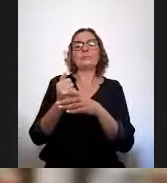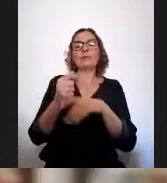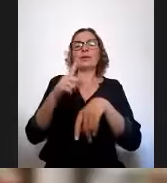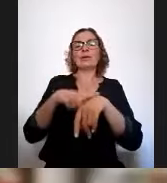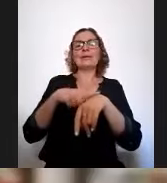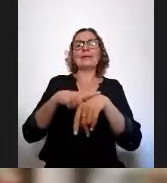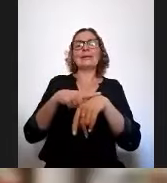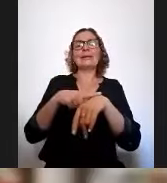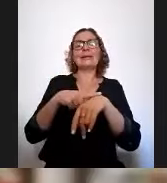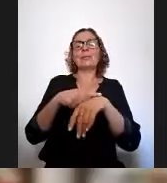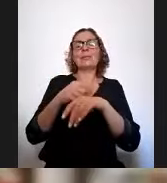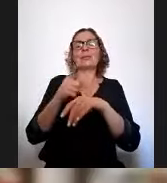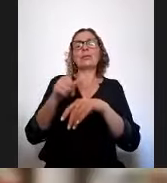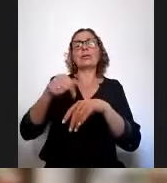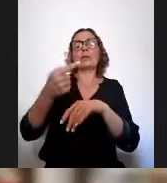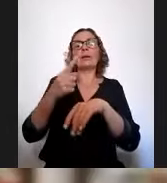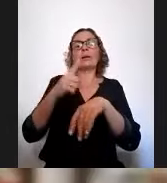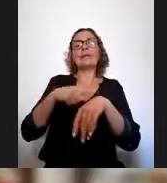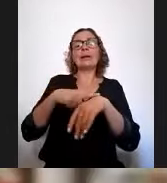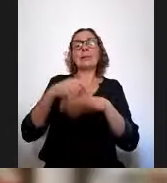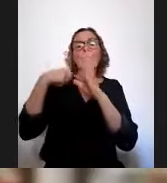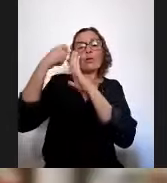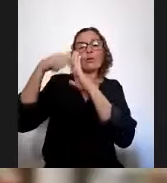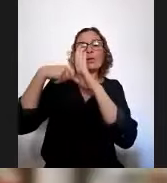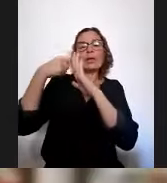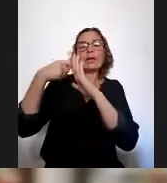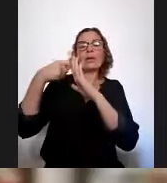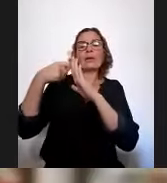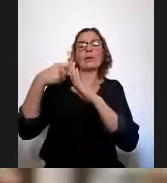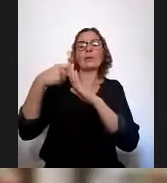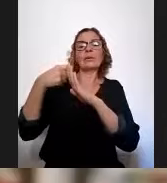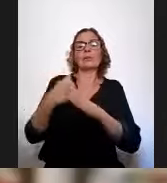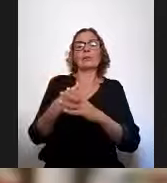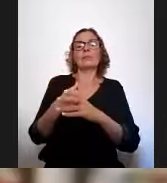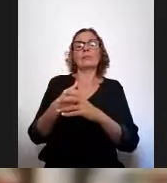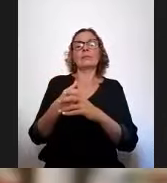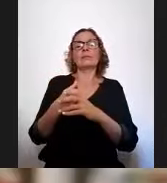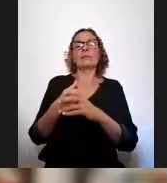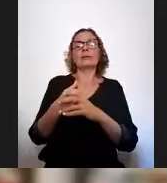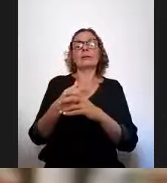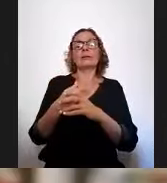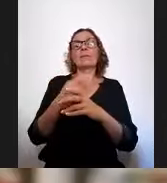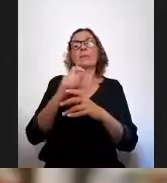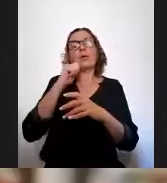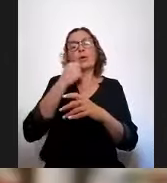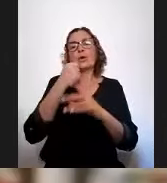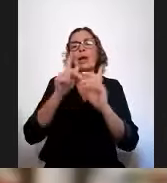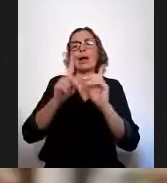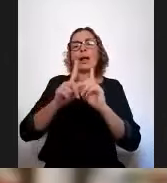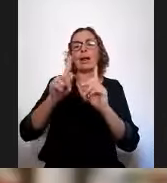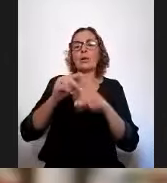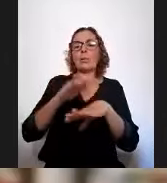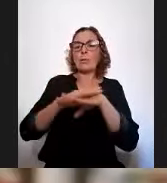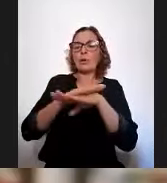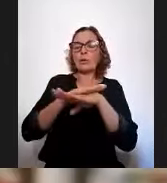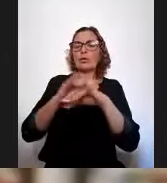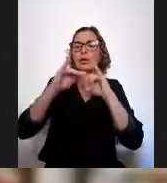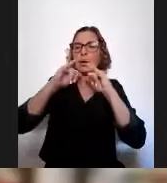que si nos da el tiempo, después se los paso, que me gustó este producto mínimo viable, esta